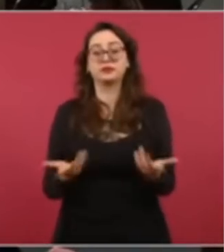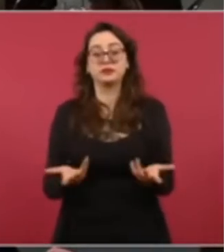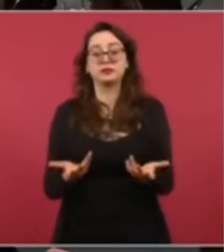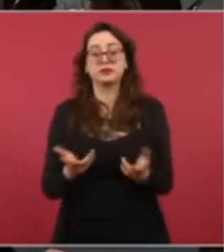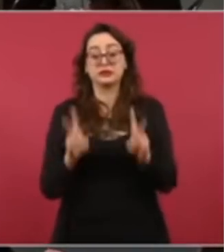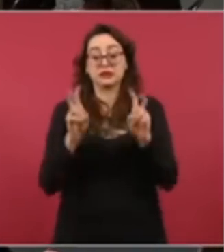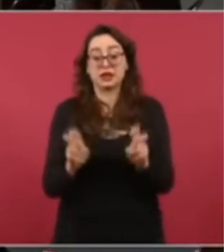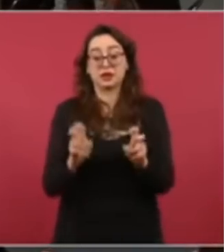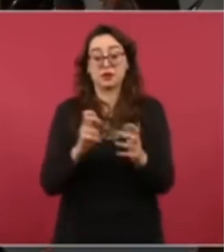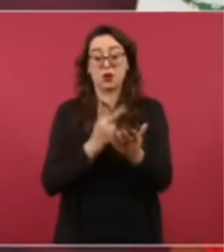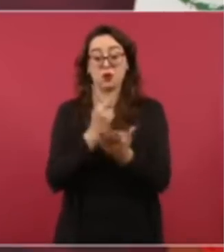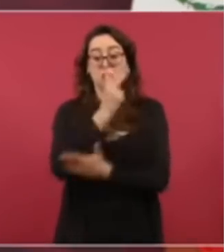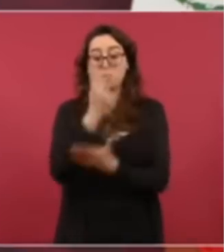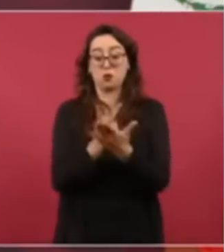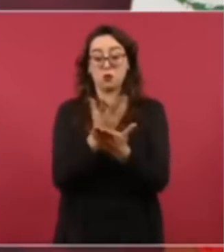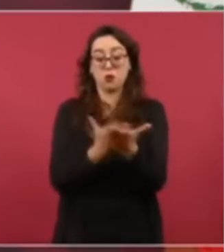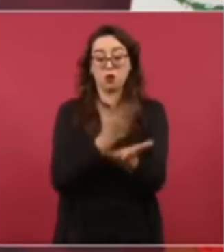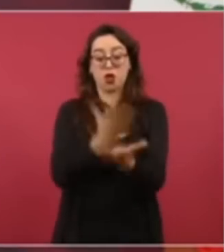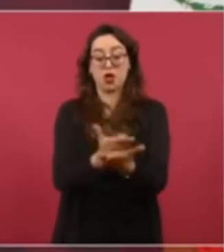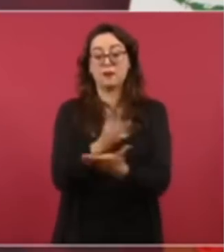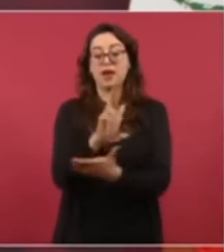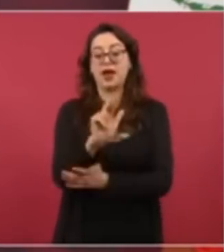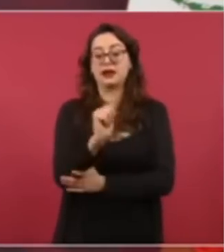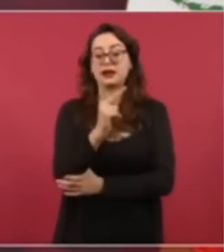sabía, él lo autorizó